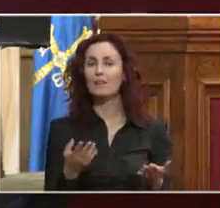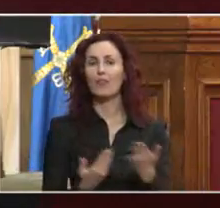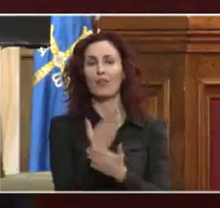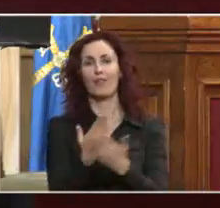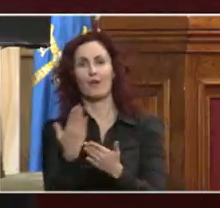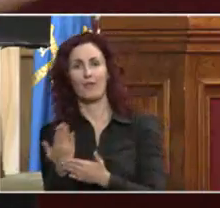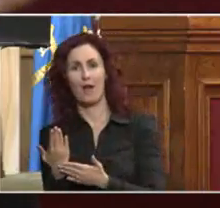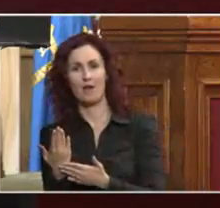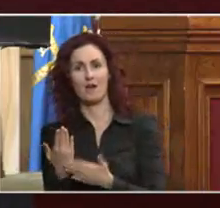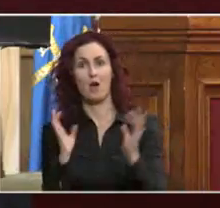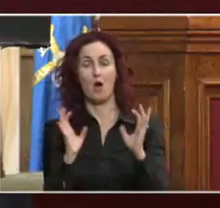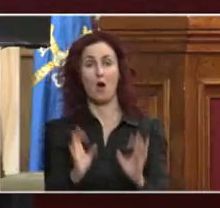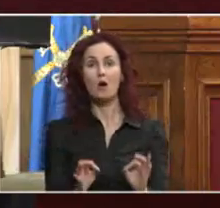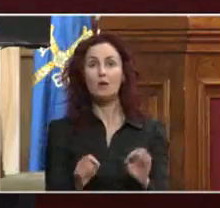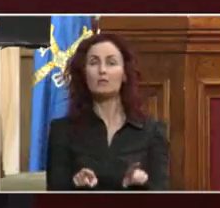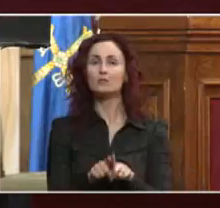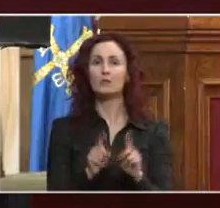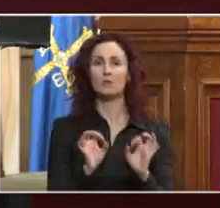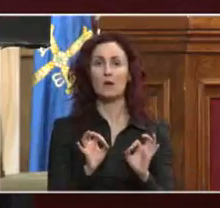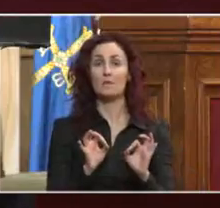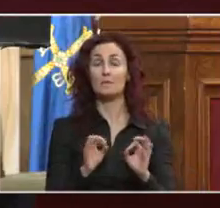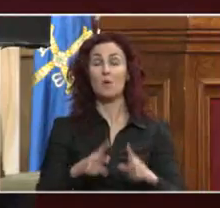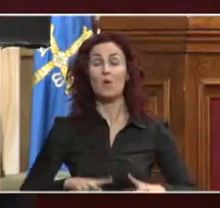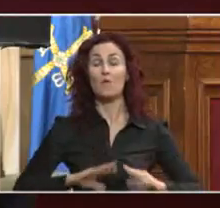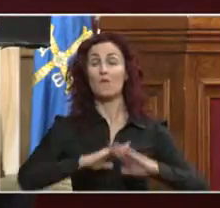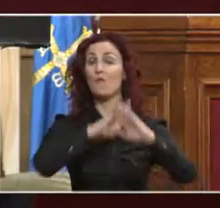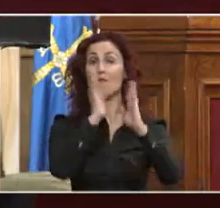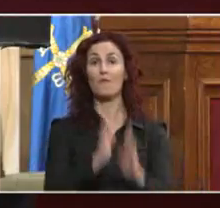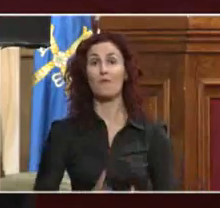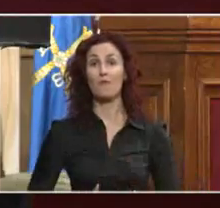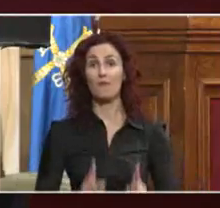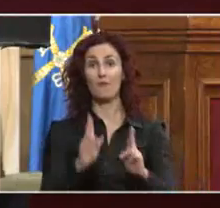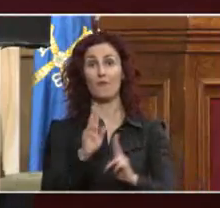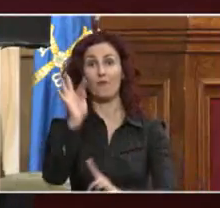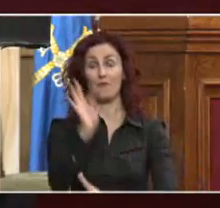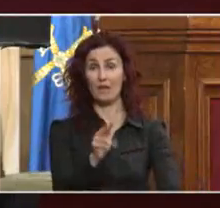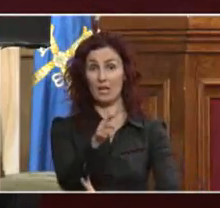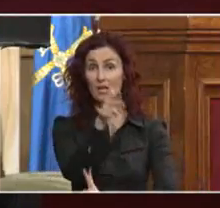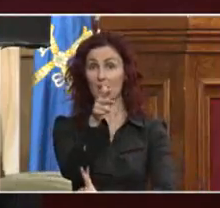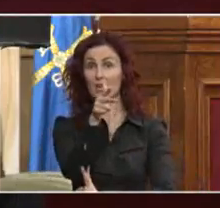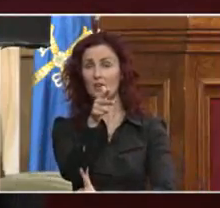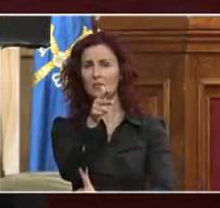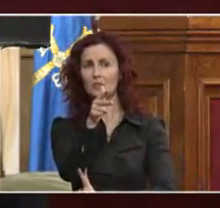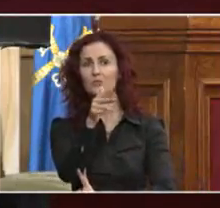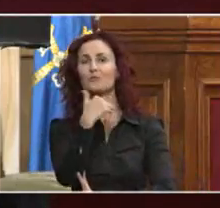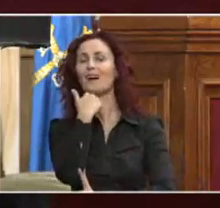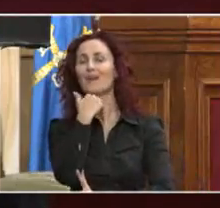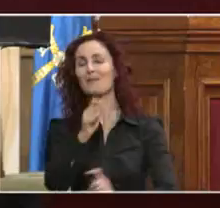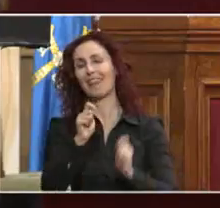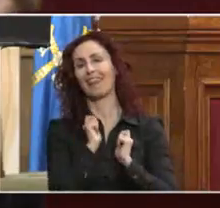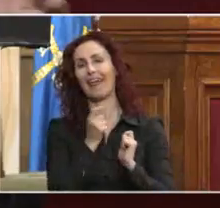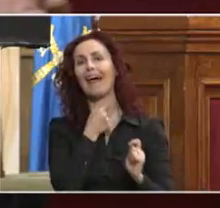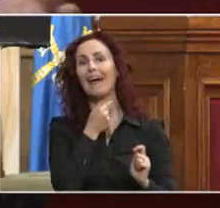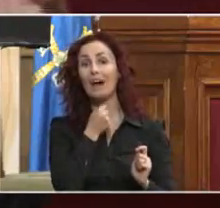días sesionando y la cena final, y había un par de números para amenizar la velada.